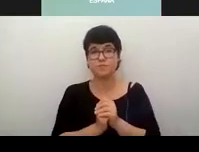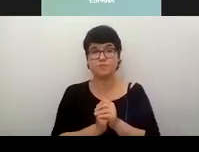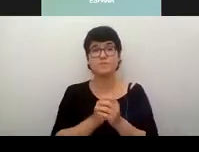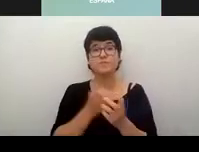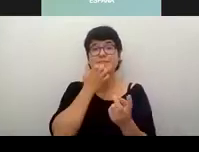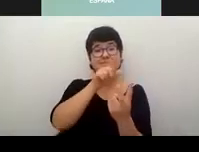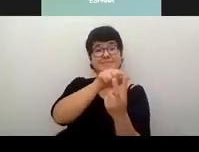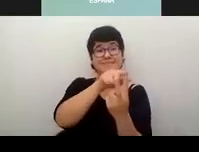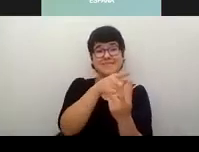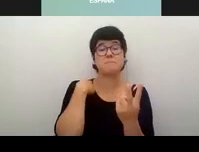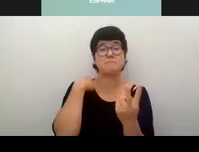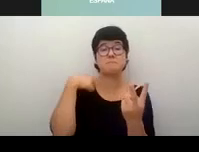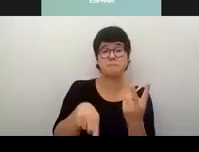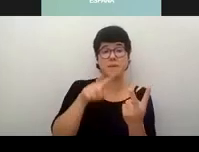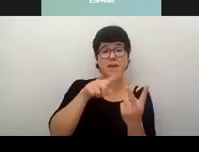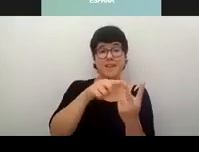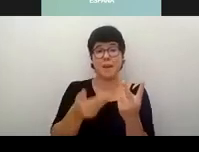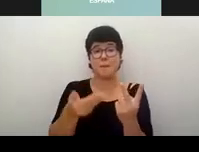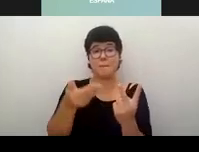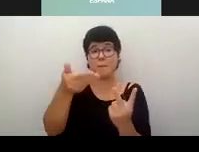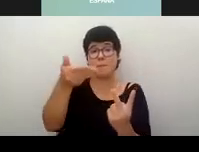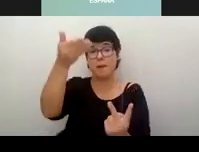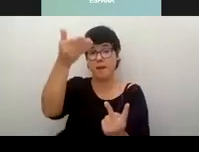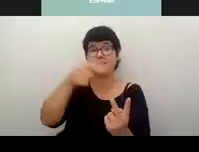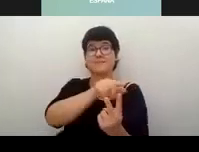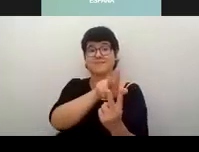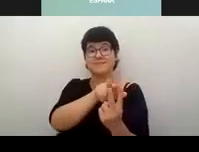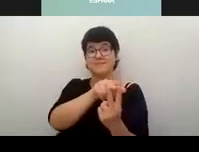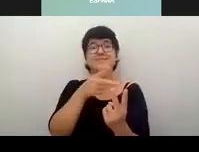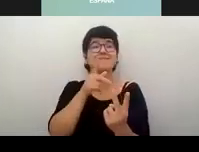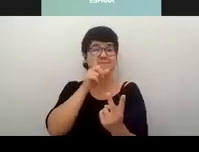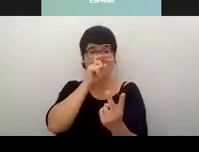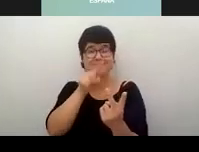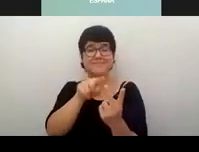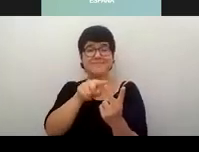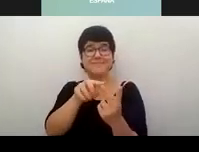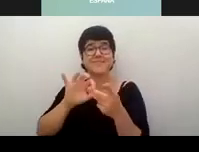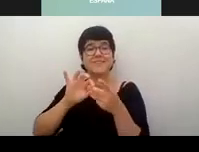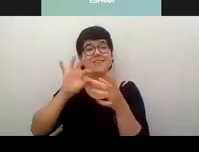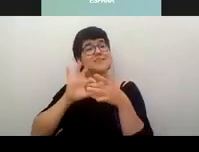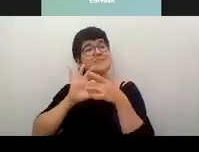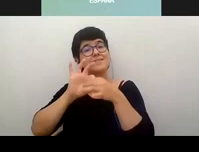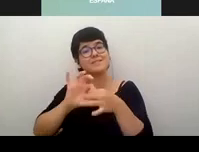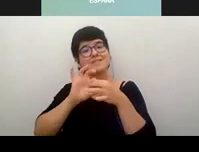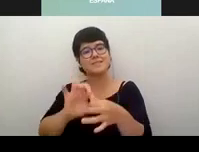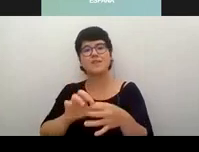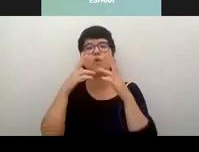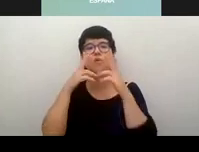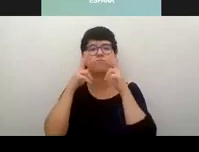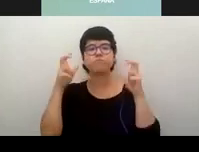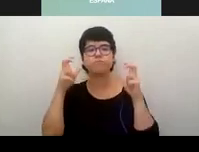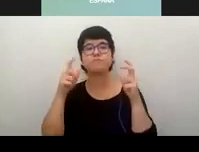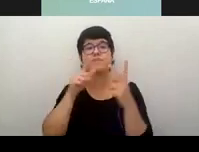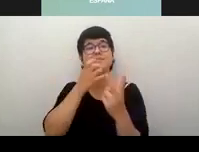y aumentan los firmicutes, y aquí está la relación con el sobrepeso, cuando predomina el tipo